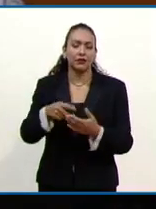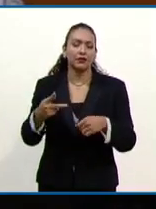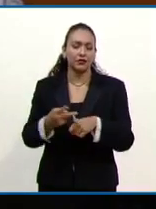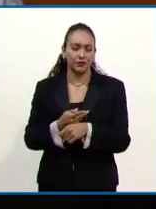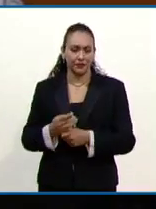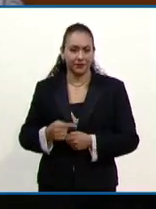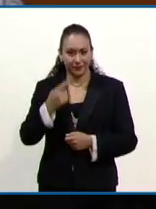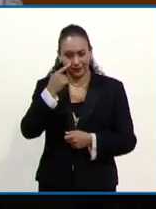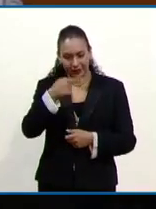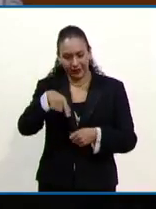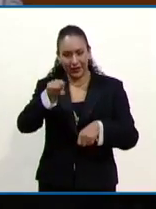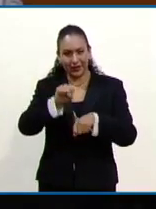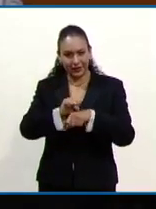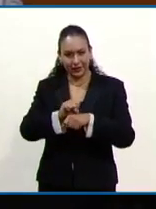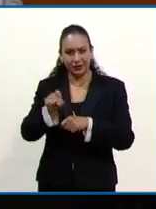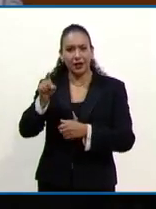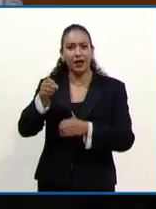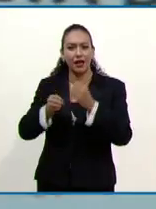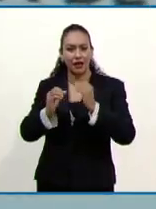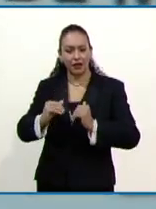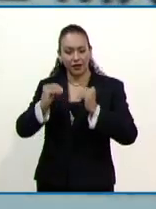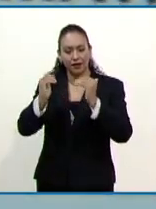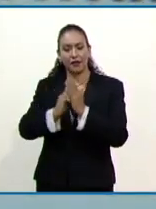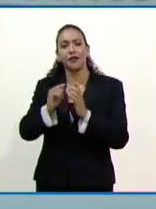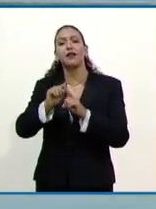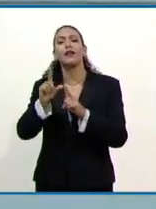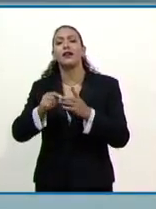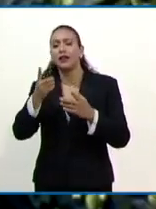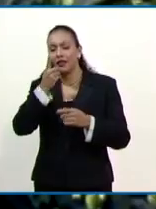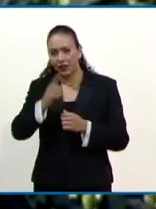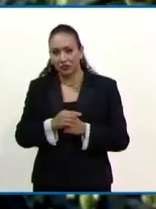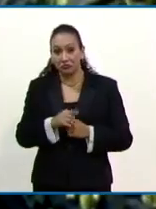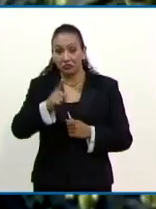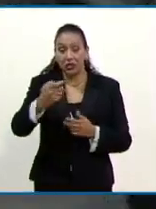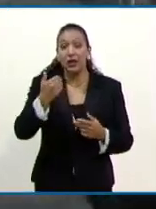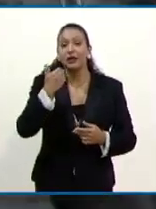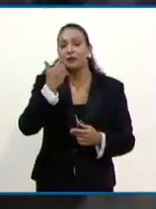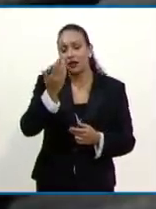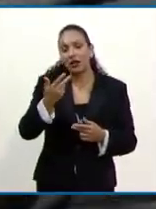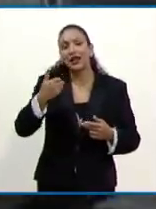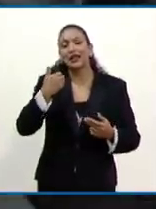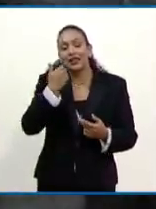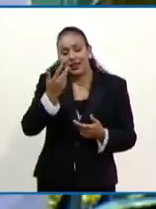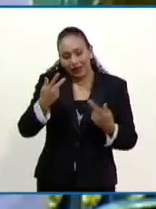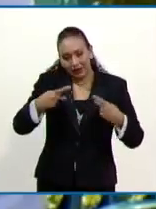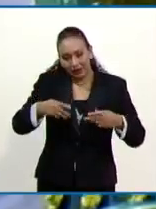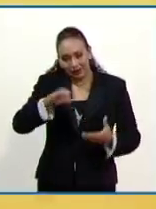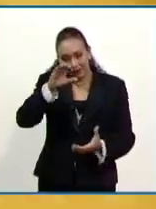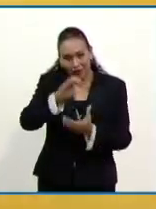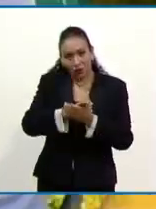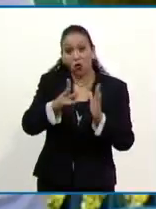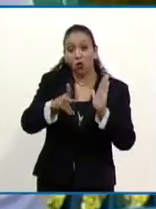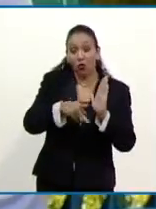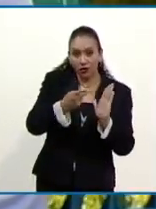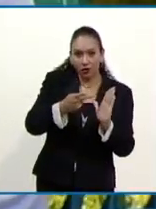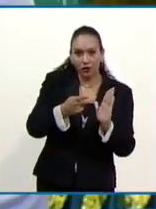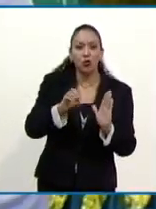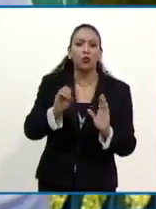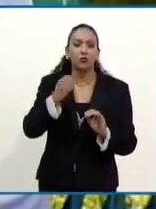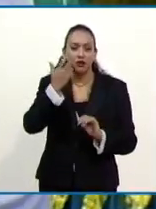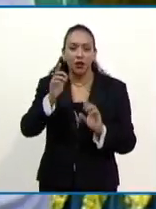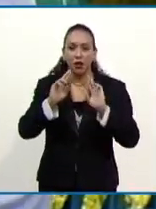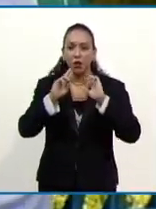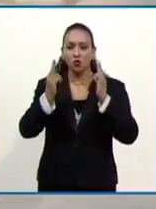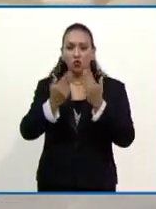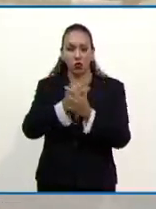Esta semana, la segunda sala de la Corte resolvió que casarse nuevamente o vivir en concubinato no debe ser motivo para perder la